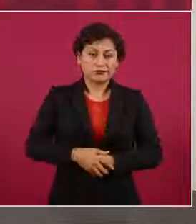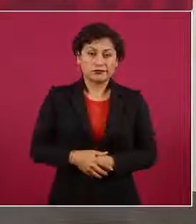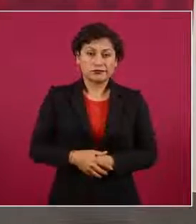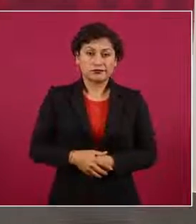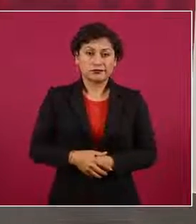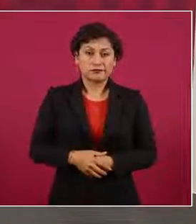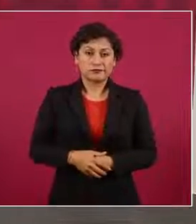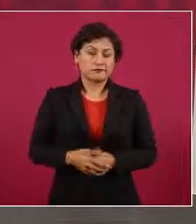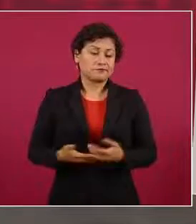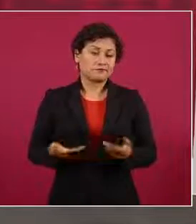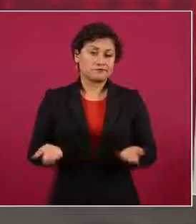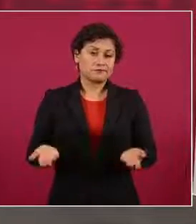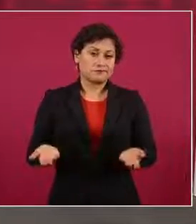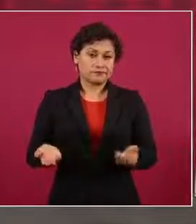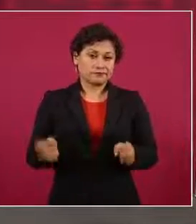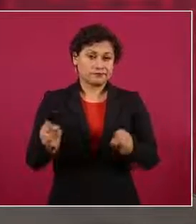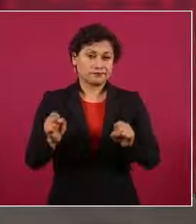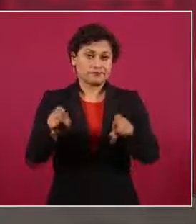Y es lo mismo